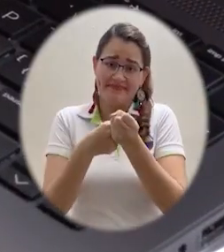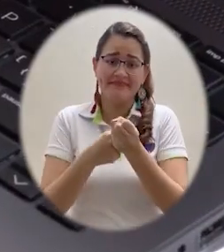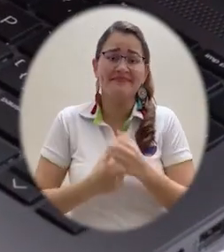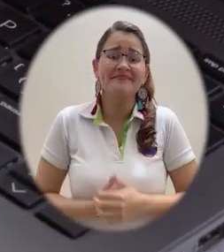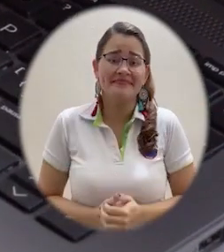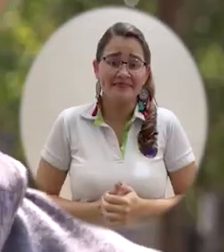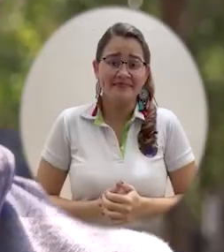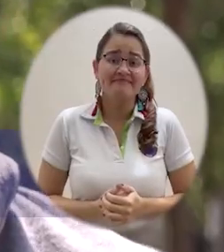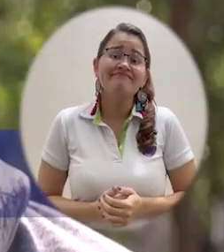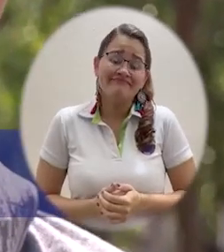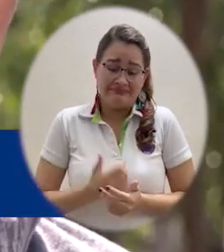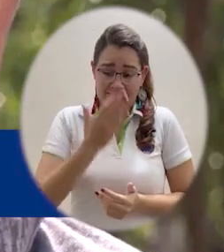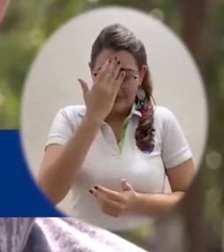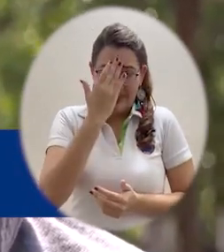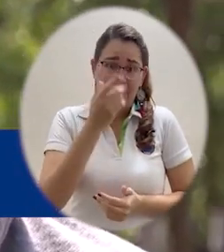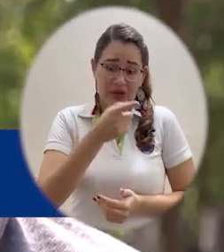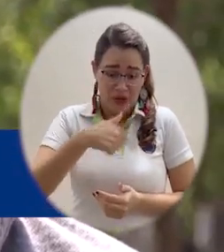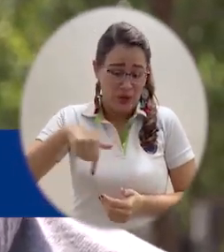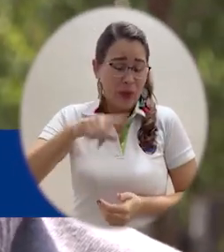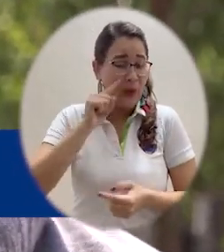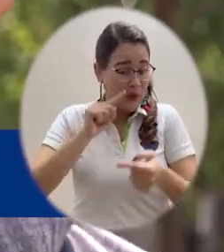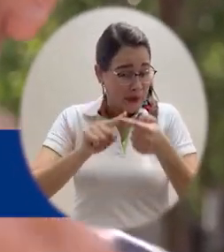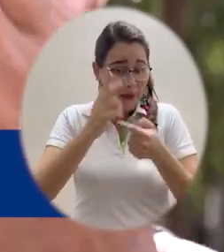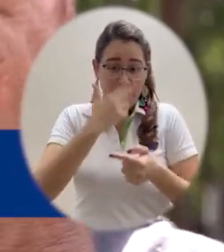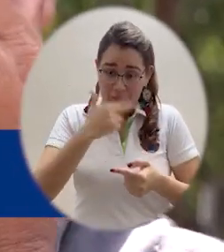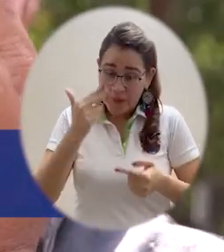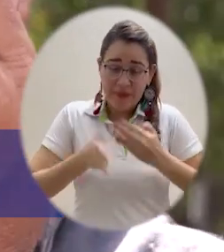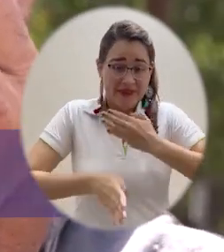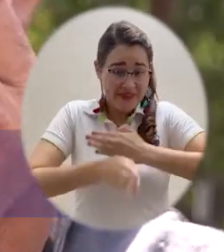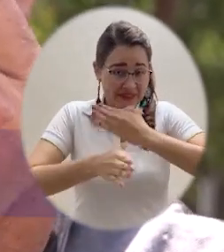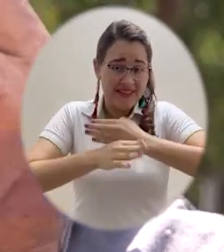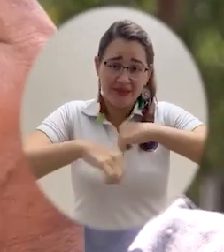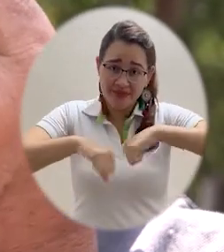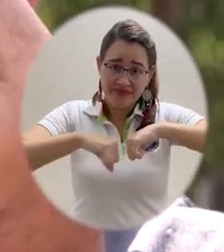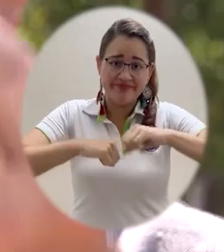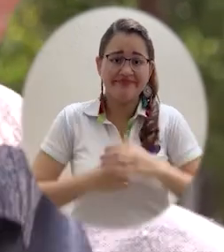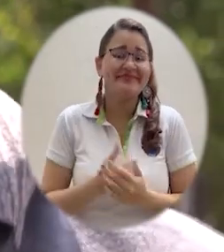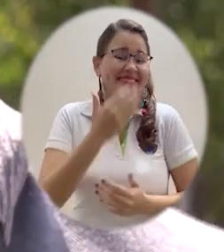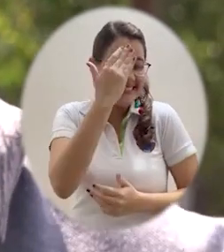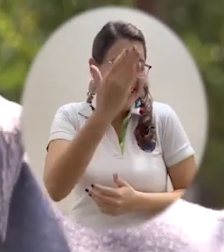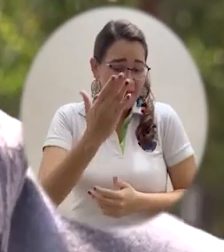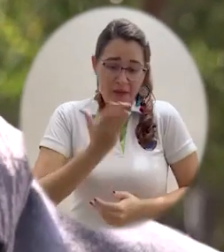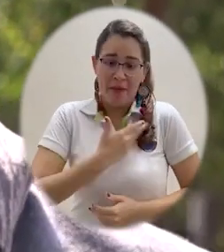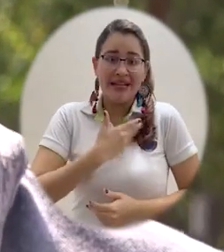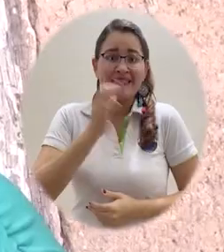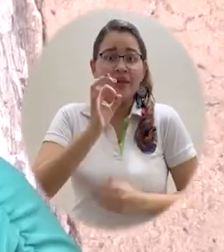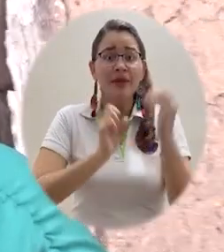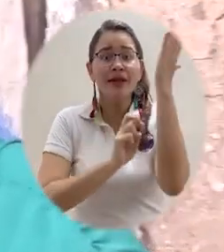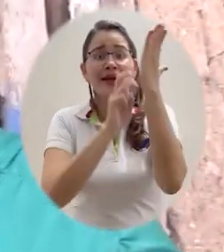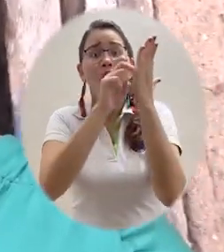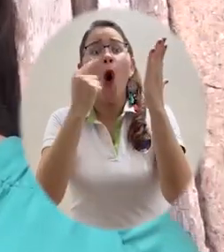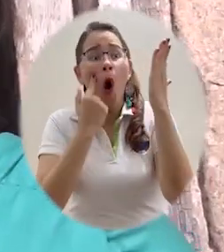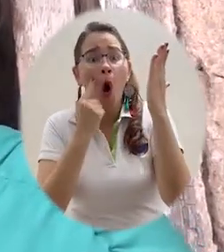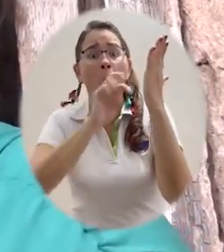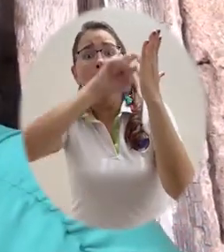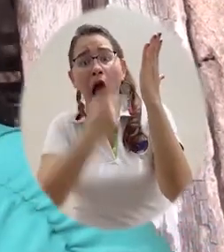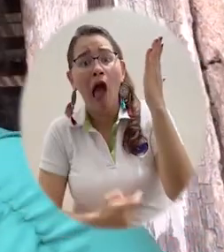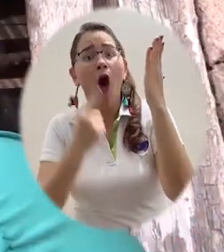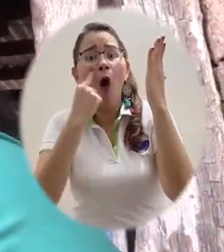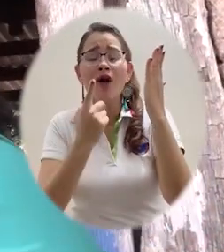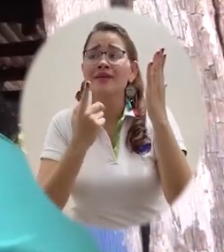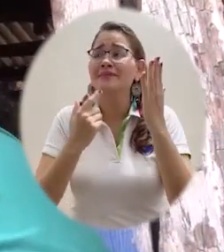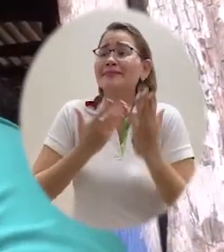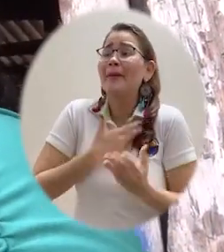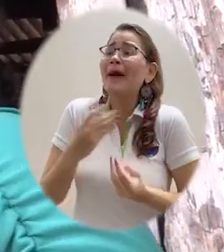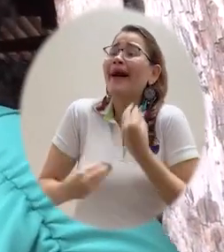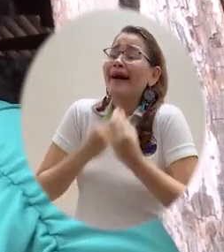No es, la tiene él, no soy yo. Y para ustedes también tiene un compromiso ahora y que siga adelante. Usted sabe que uno como madre, mijo,